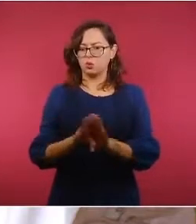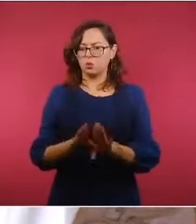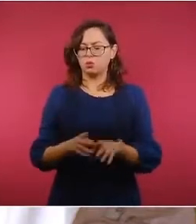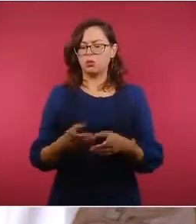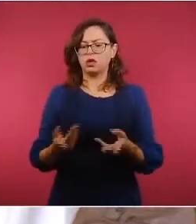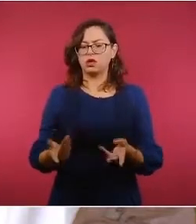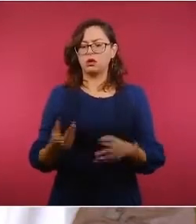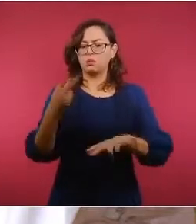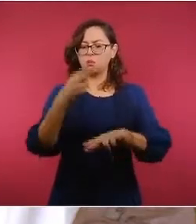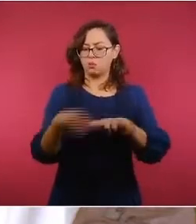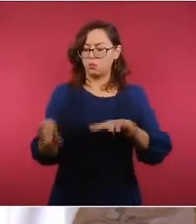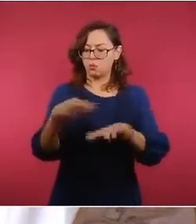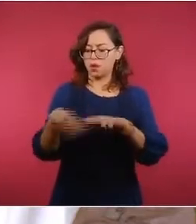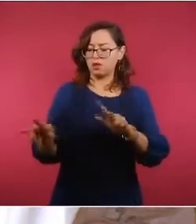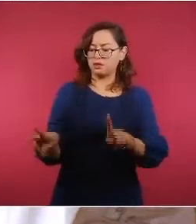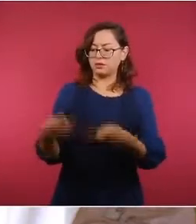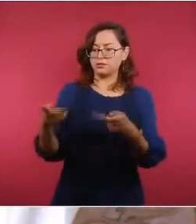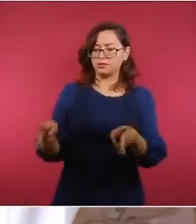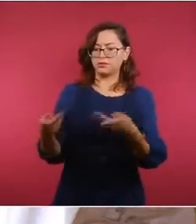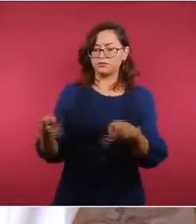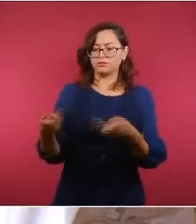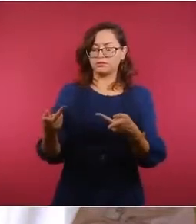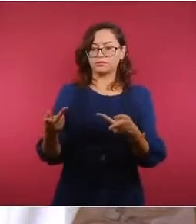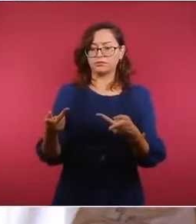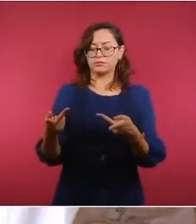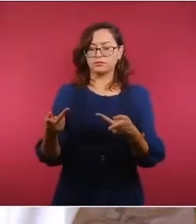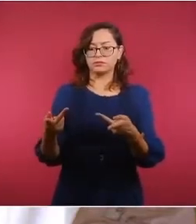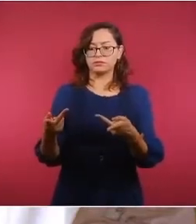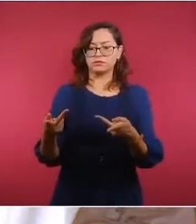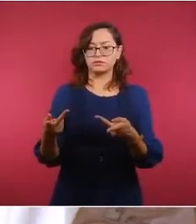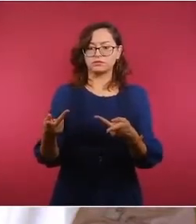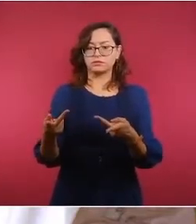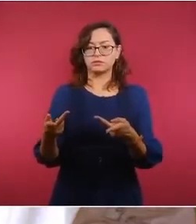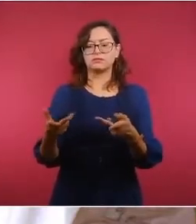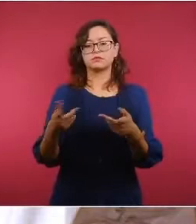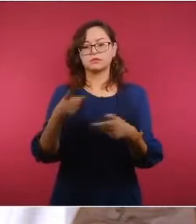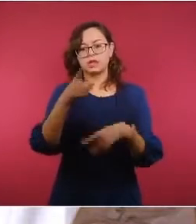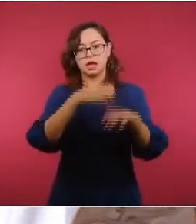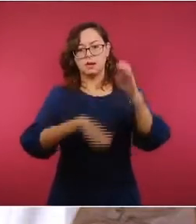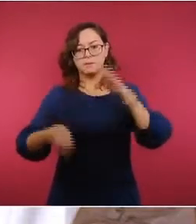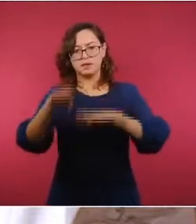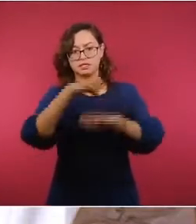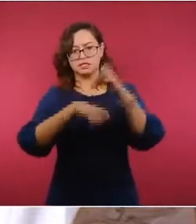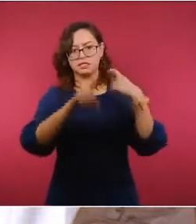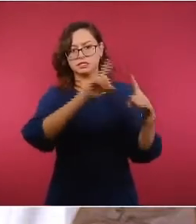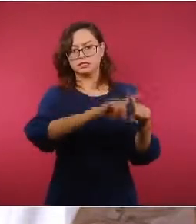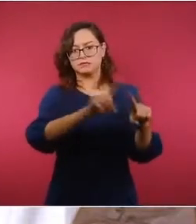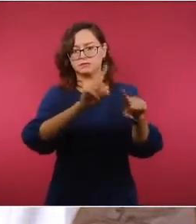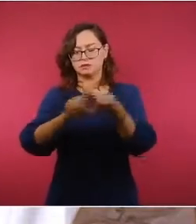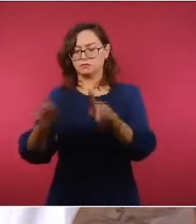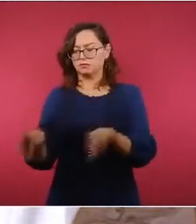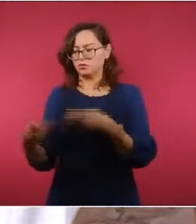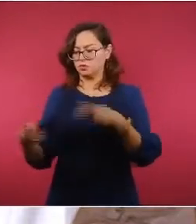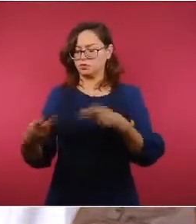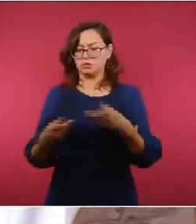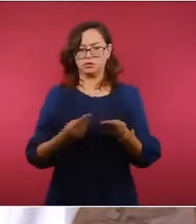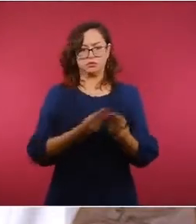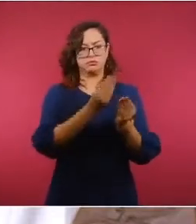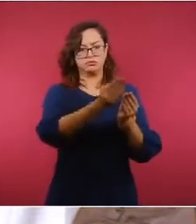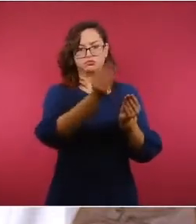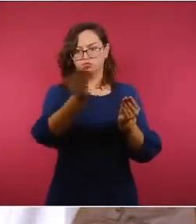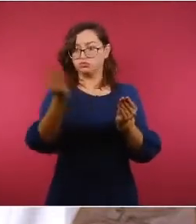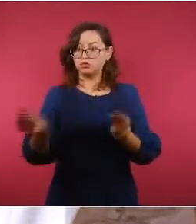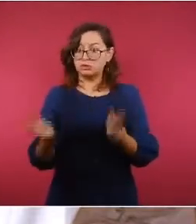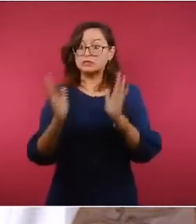los boletos ya vendidos que compraron empresarios, quisiera saber si ya fueron repartidos y en qué